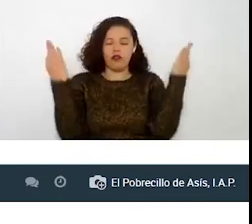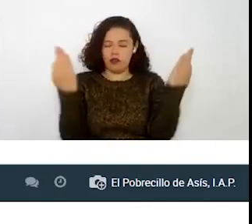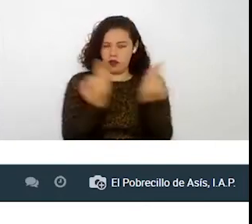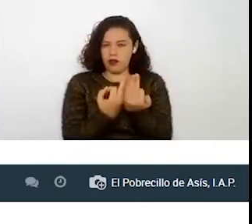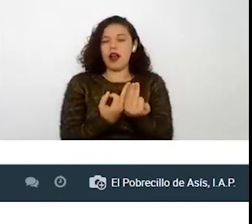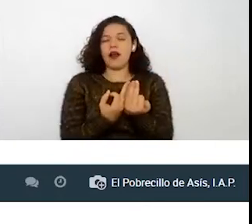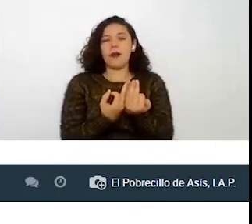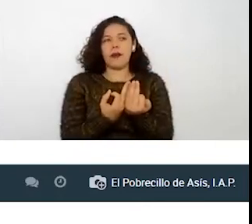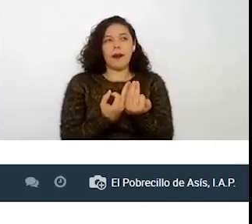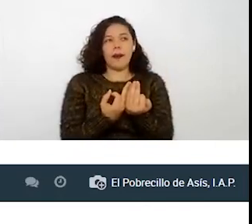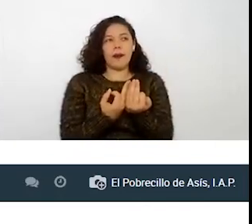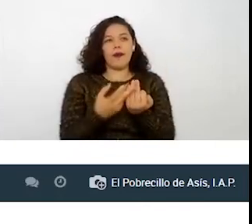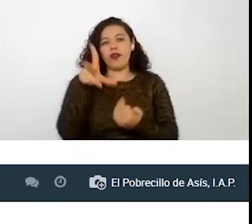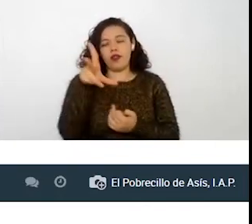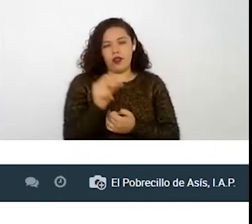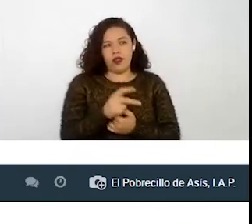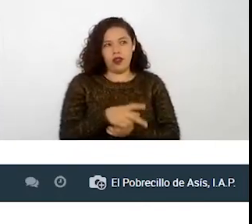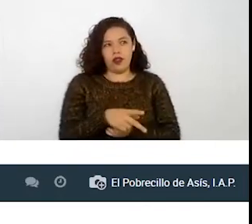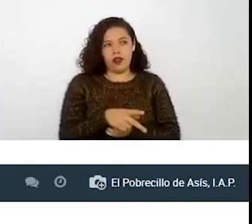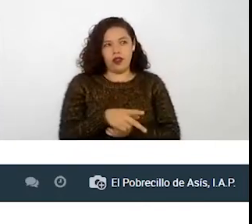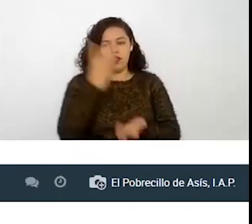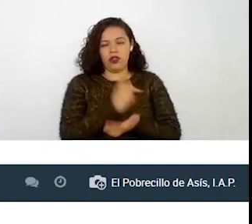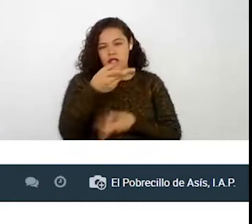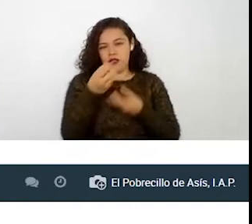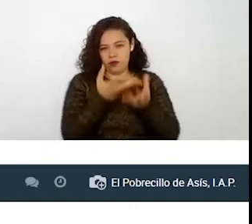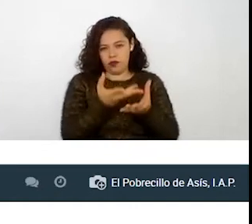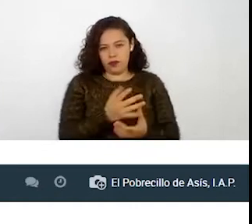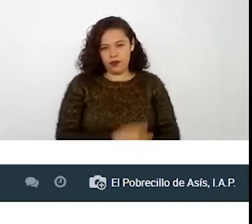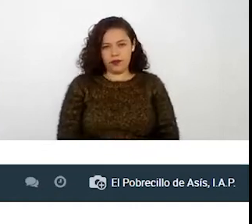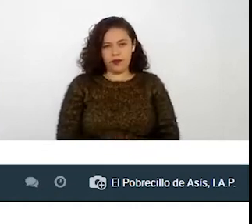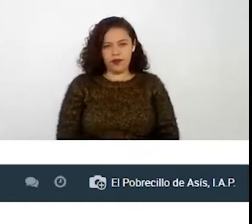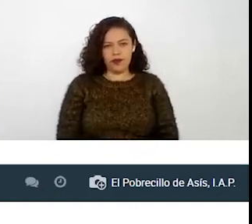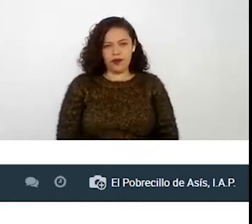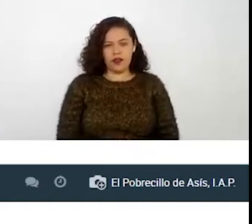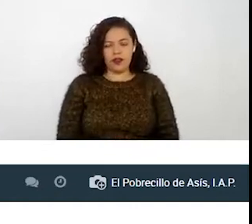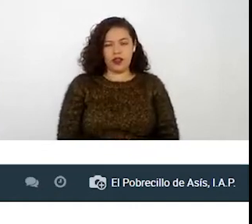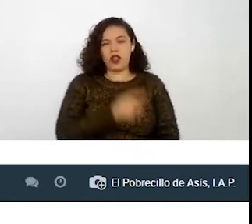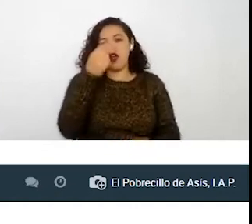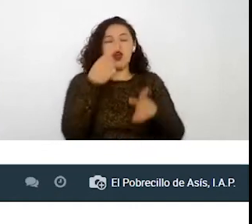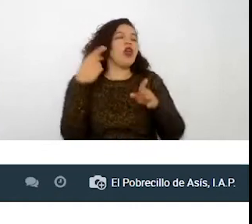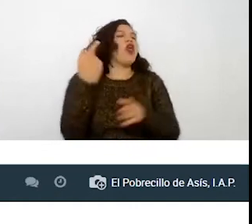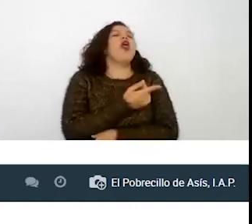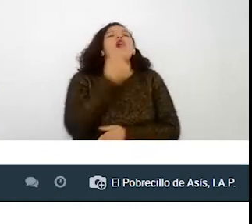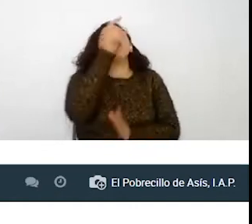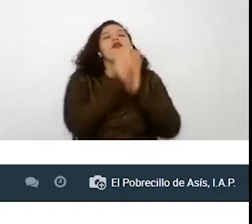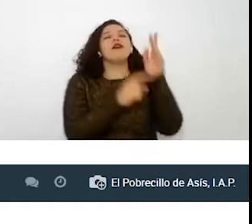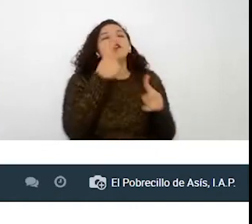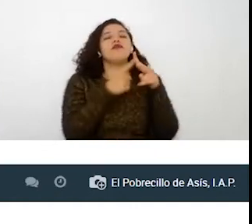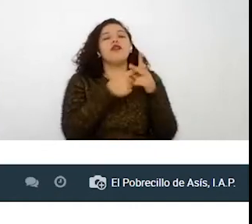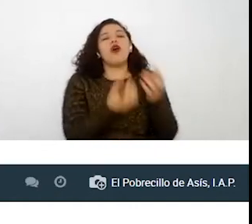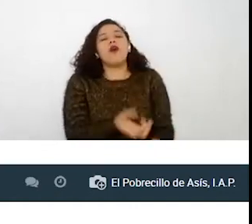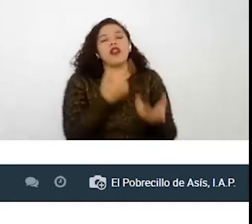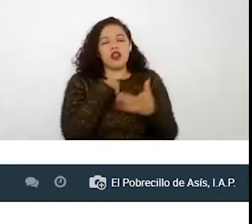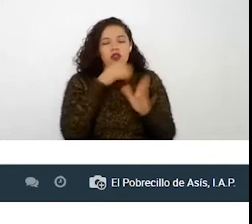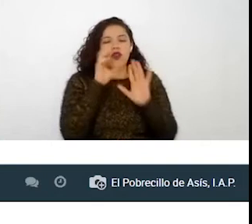Si no pues pongan nada más los que los que van a otorgar igual número de sesiones al mes pues le vamos a dar aquí no sé